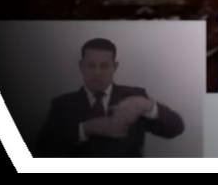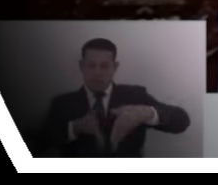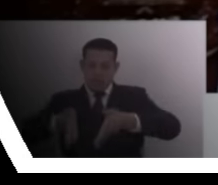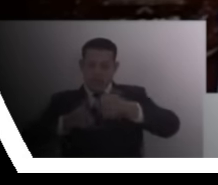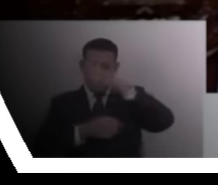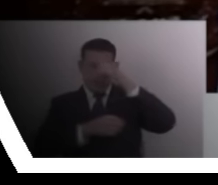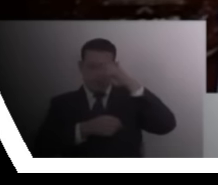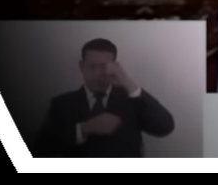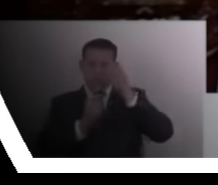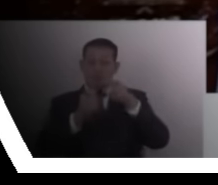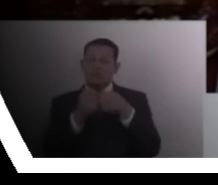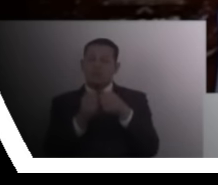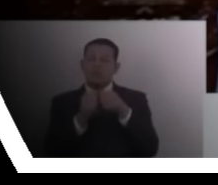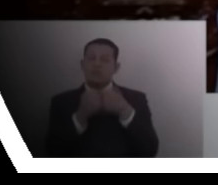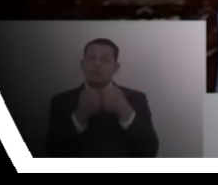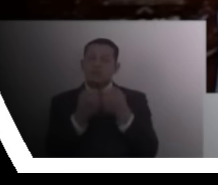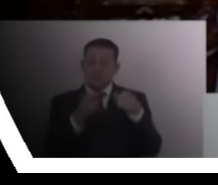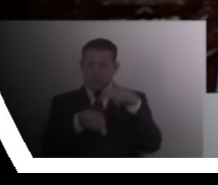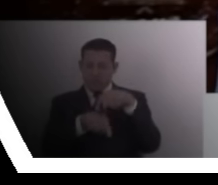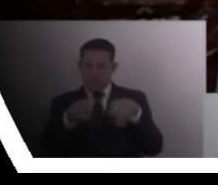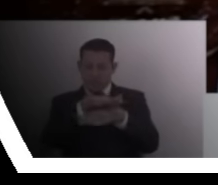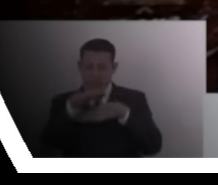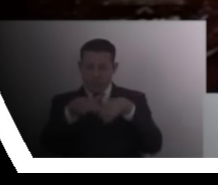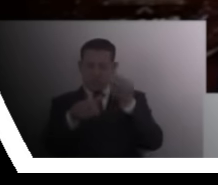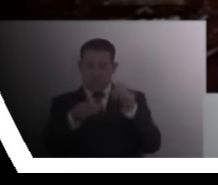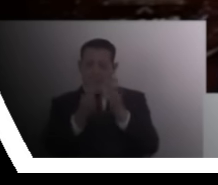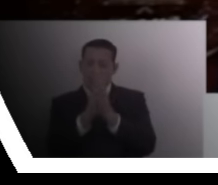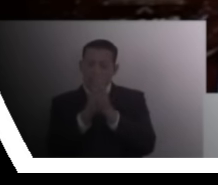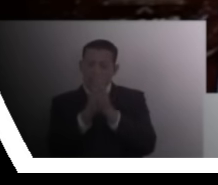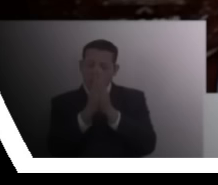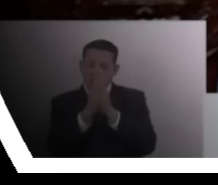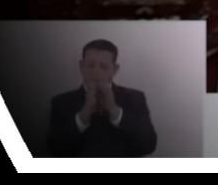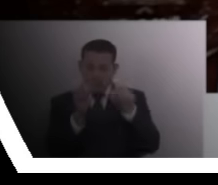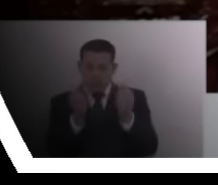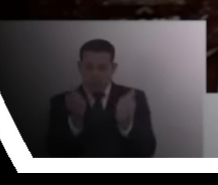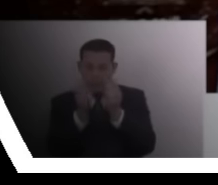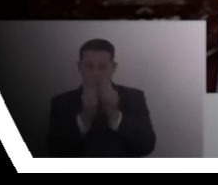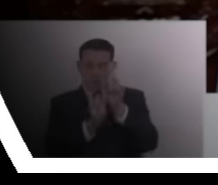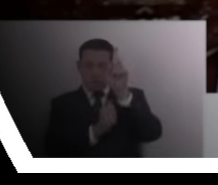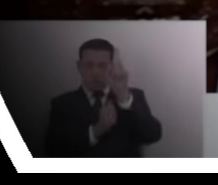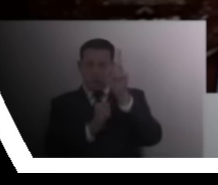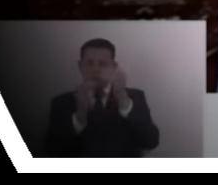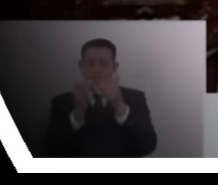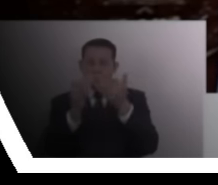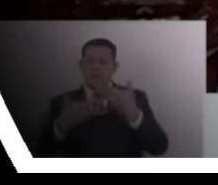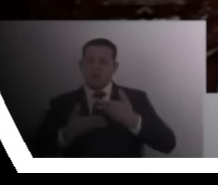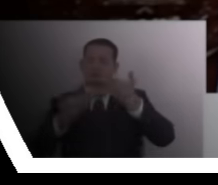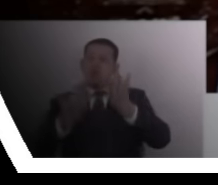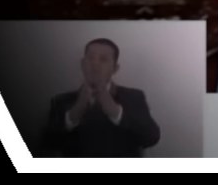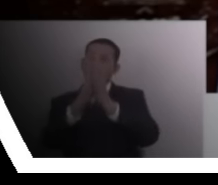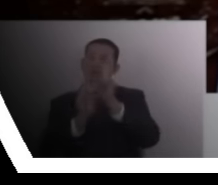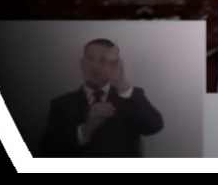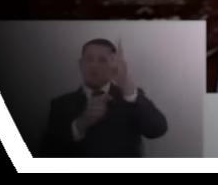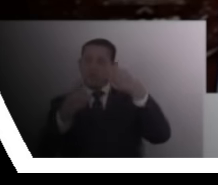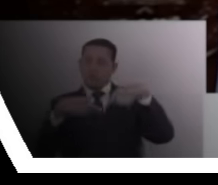trabajo. Ahí, en ese momento, en ese espacio, cuando usted hace esa oración, hay que usarlo para elevar esa plegaria y pedirle a